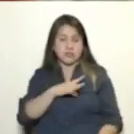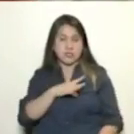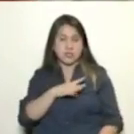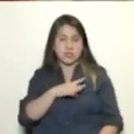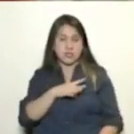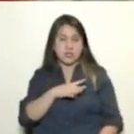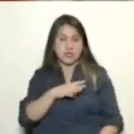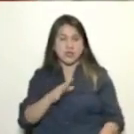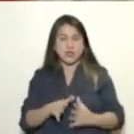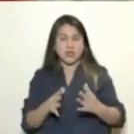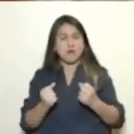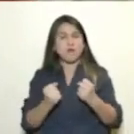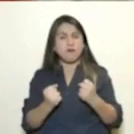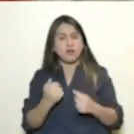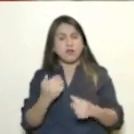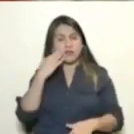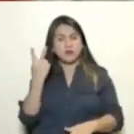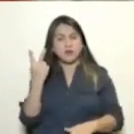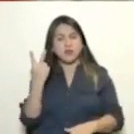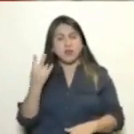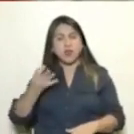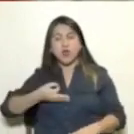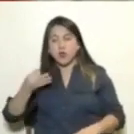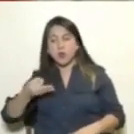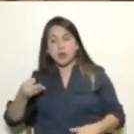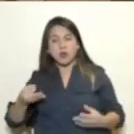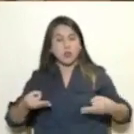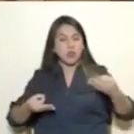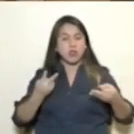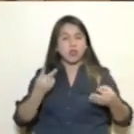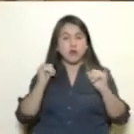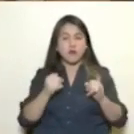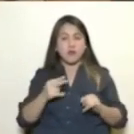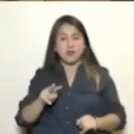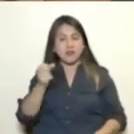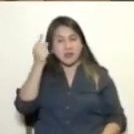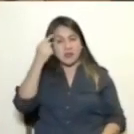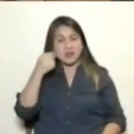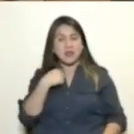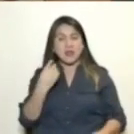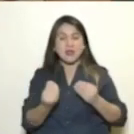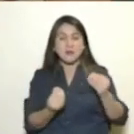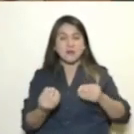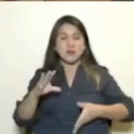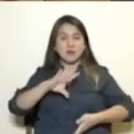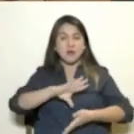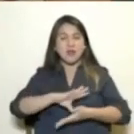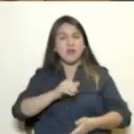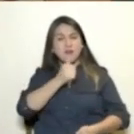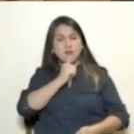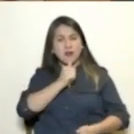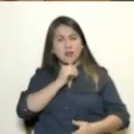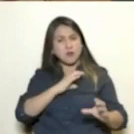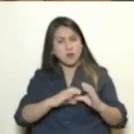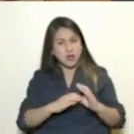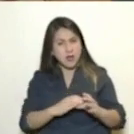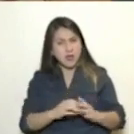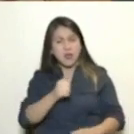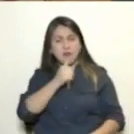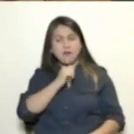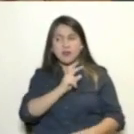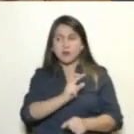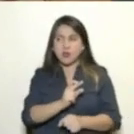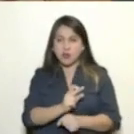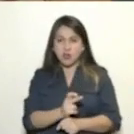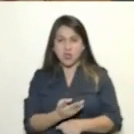diciendo, esta fractura tan fuerte que hay casi como dos relatos, dos maneras de entender lo que ha pasado en el país? Tal vez faltó comunicar, faltó